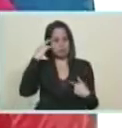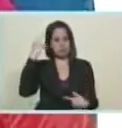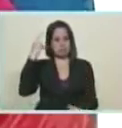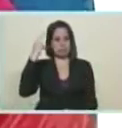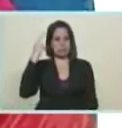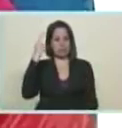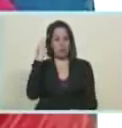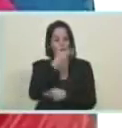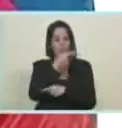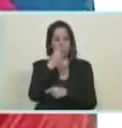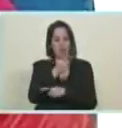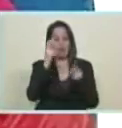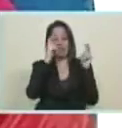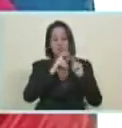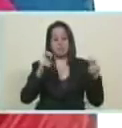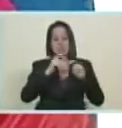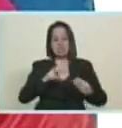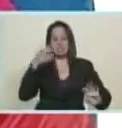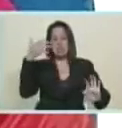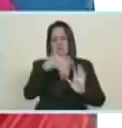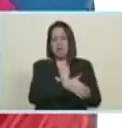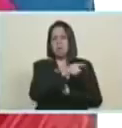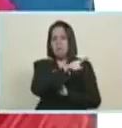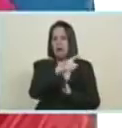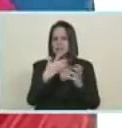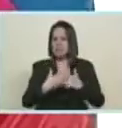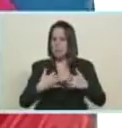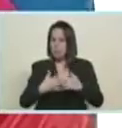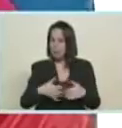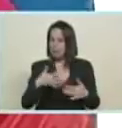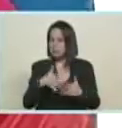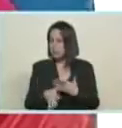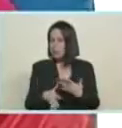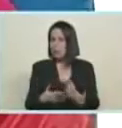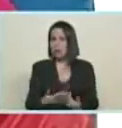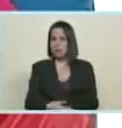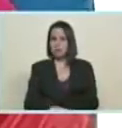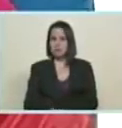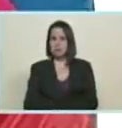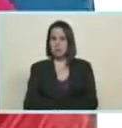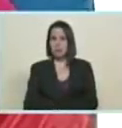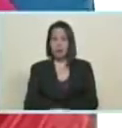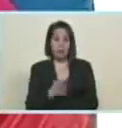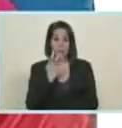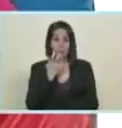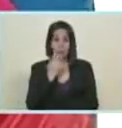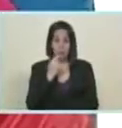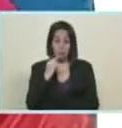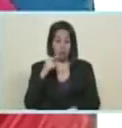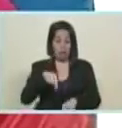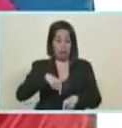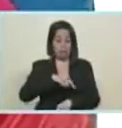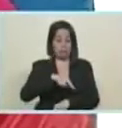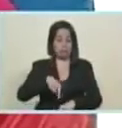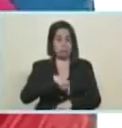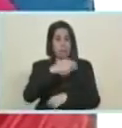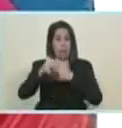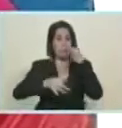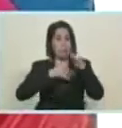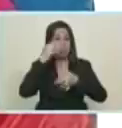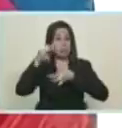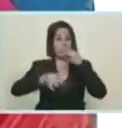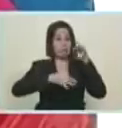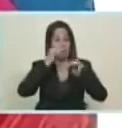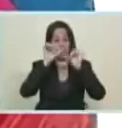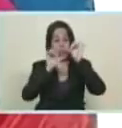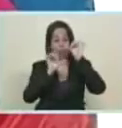ordenar una investigación. Pongo un solo ejemplo, pudiera estar aquí horas explicándole varios